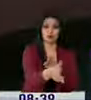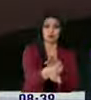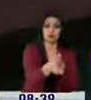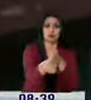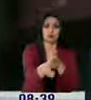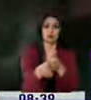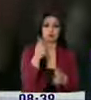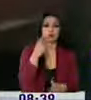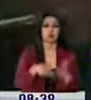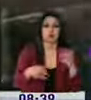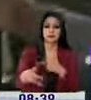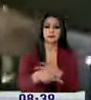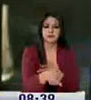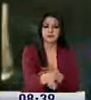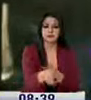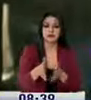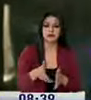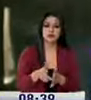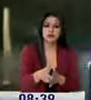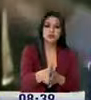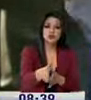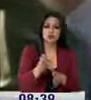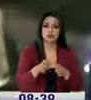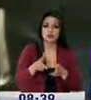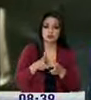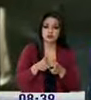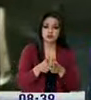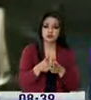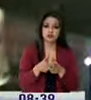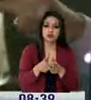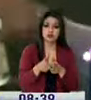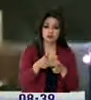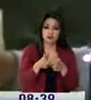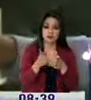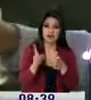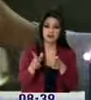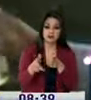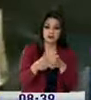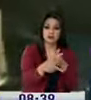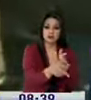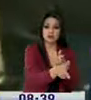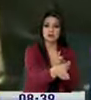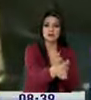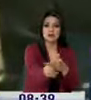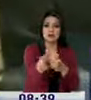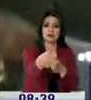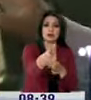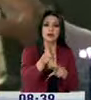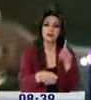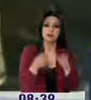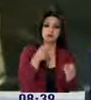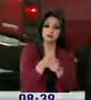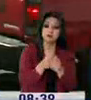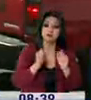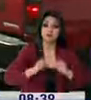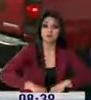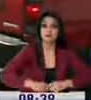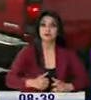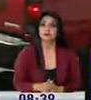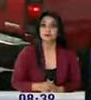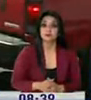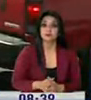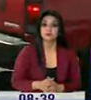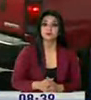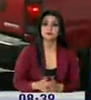choques y no se puede pasar en la rectitud de la línea que a la derecha de ley, hay que rebasar a la izquierda y a veces casi se va chocando. El daño